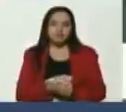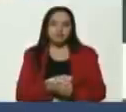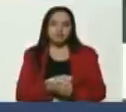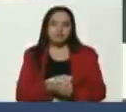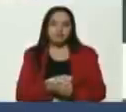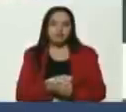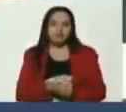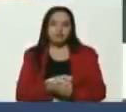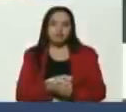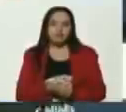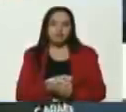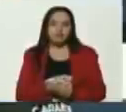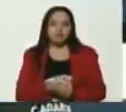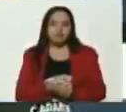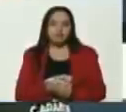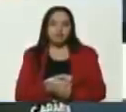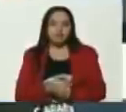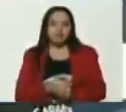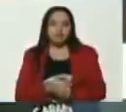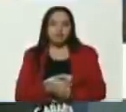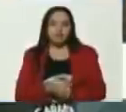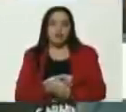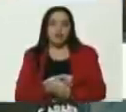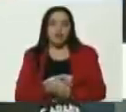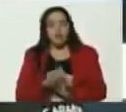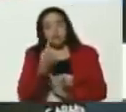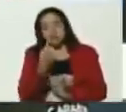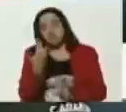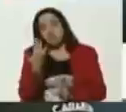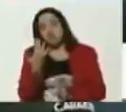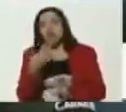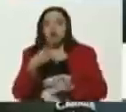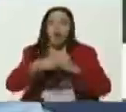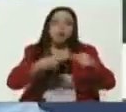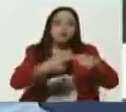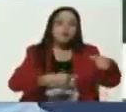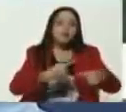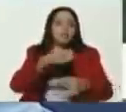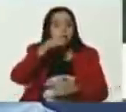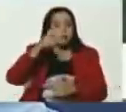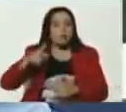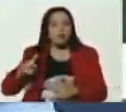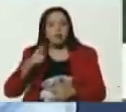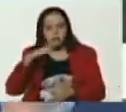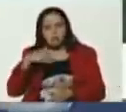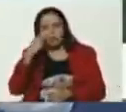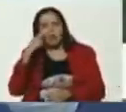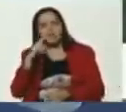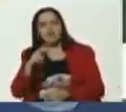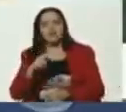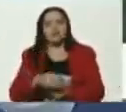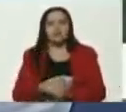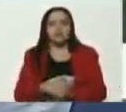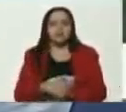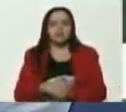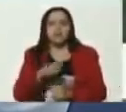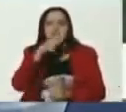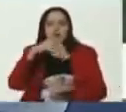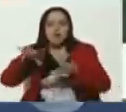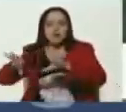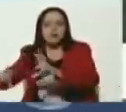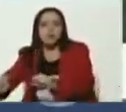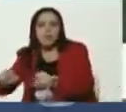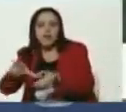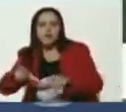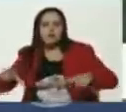Bueno, una de las cosas, o de las causas, uno puede leer por ahí, que no se tomó el cuartel Moncada, es porque